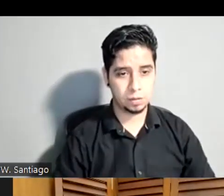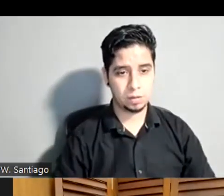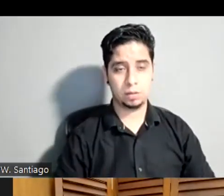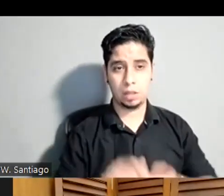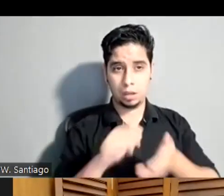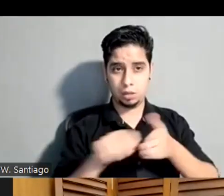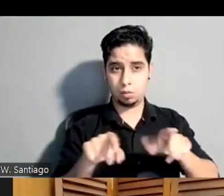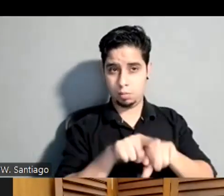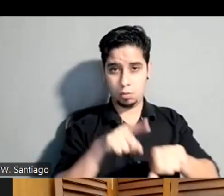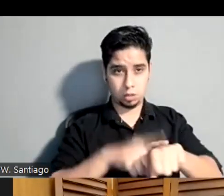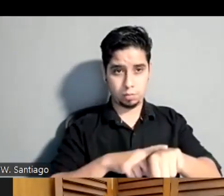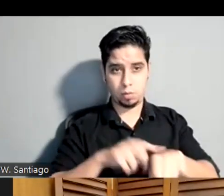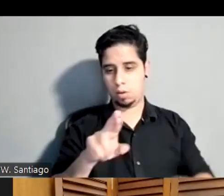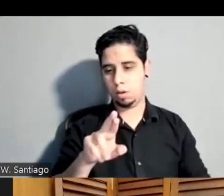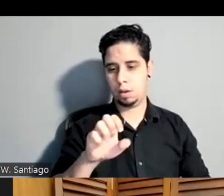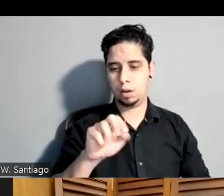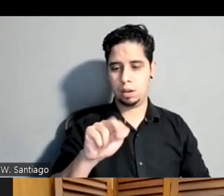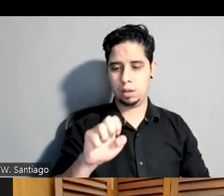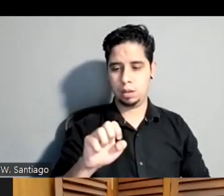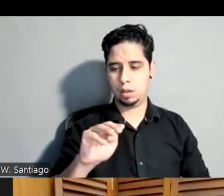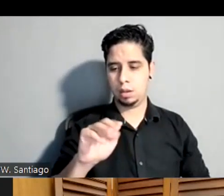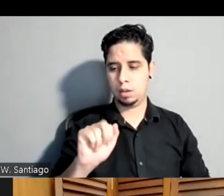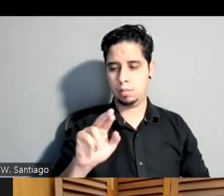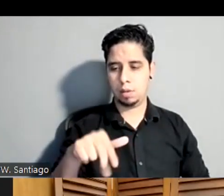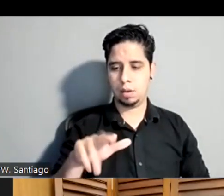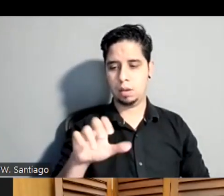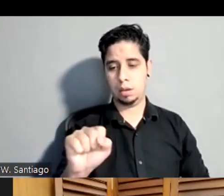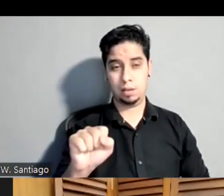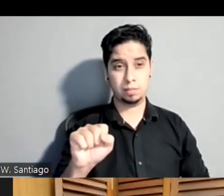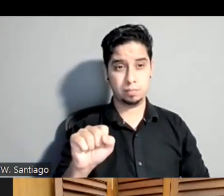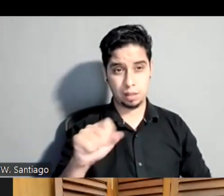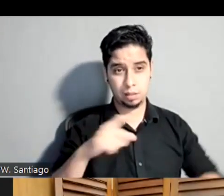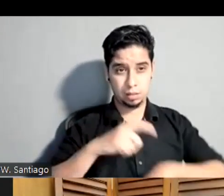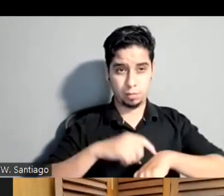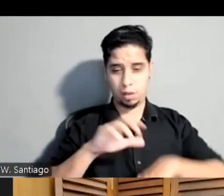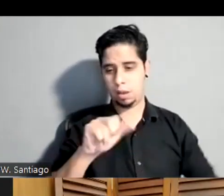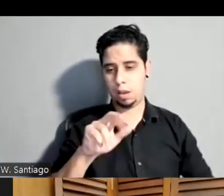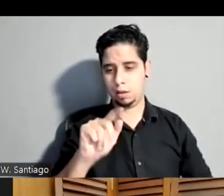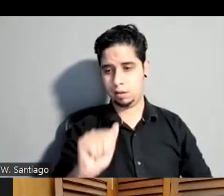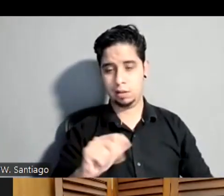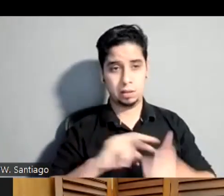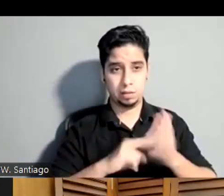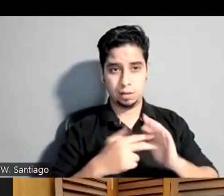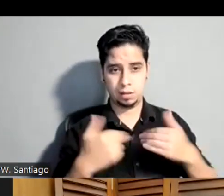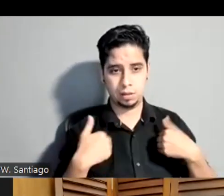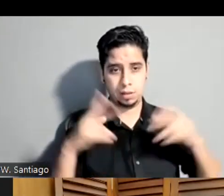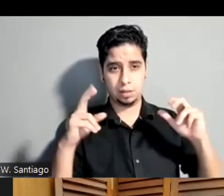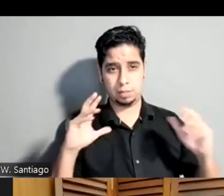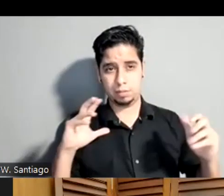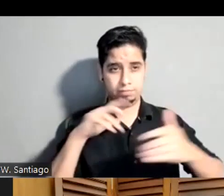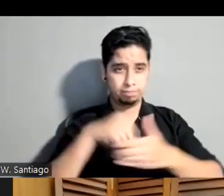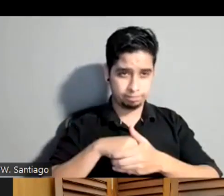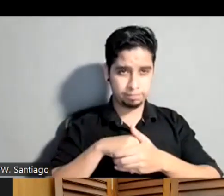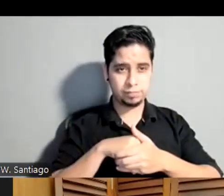que René Márquez escribió la carreta. Exacto. Tú sabes, así que tiene ese tema también de